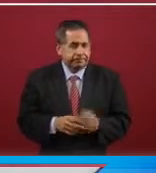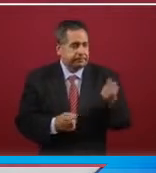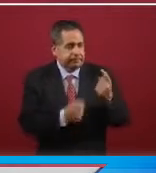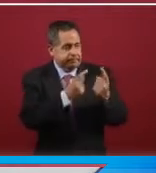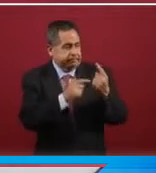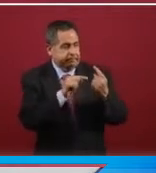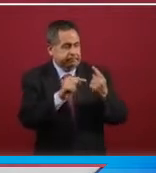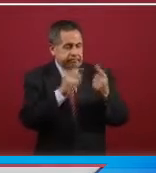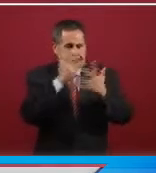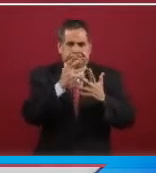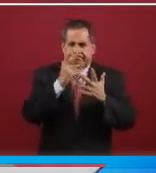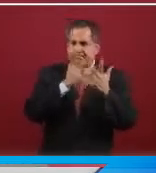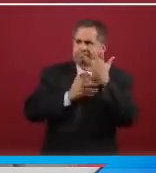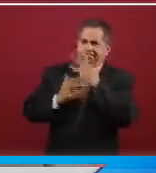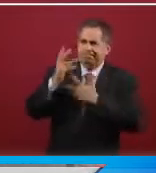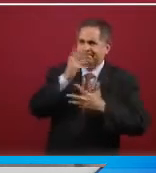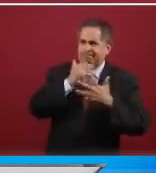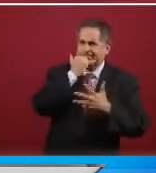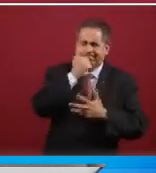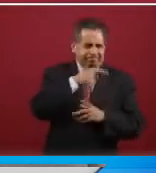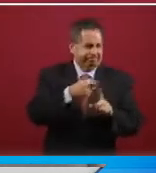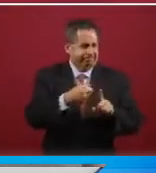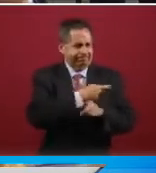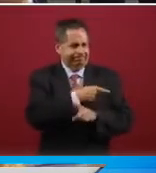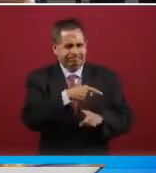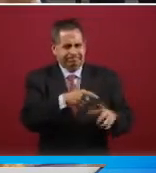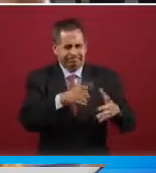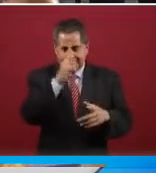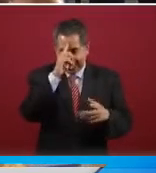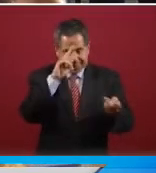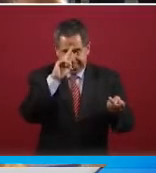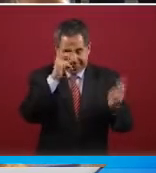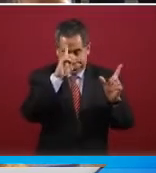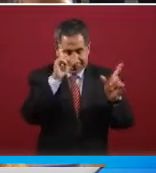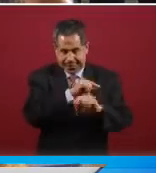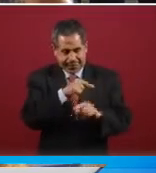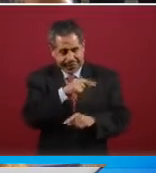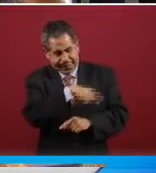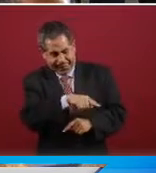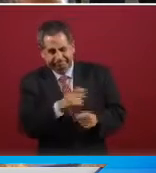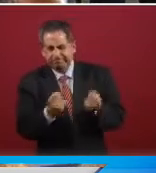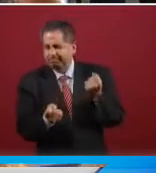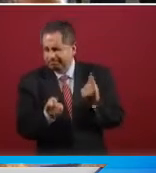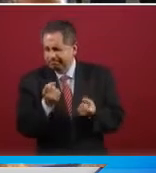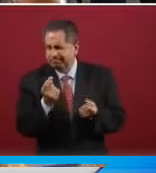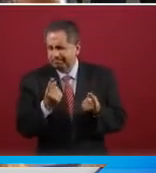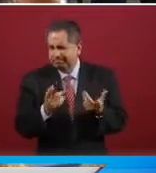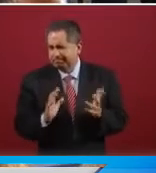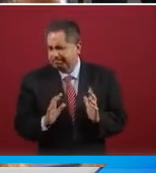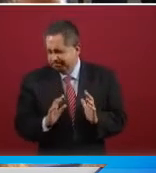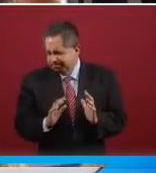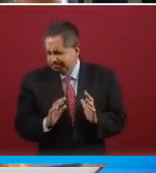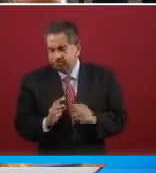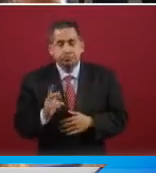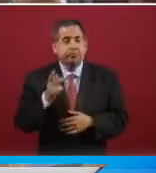aturdidos, confundidos, ¿no?, fuera de quicio. Existen grupos de opositores políticos y empresarios